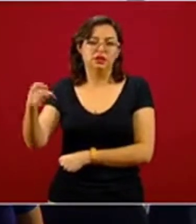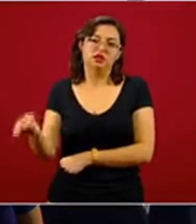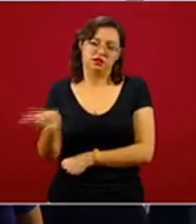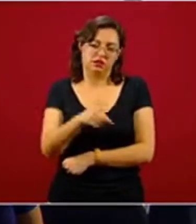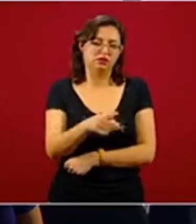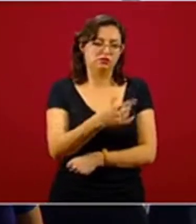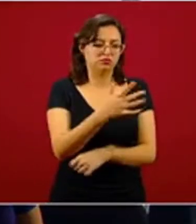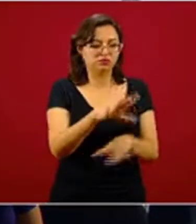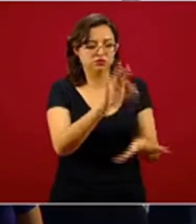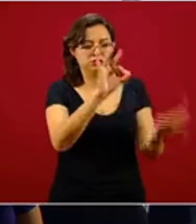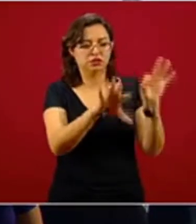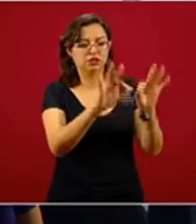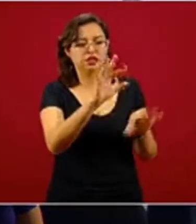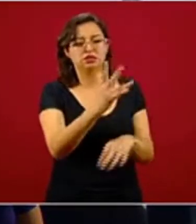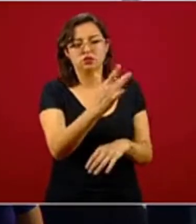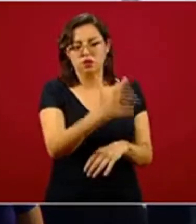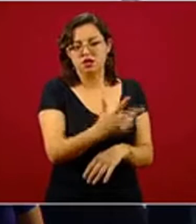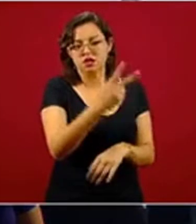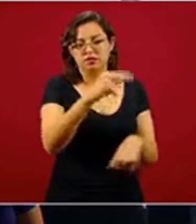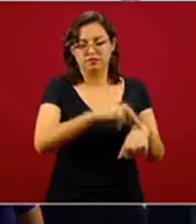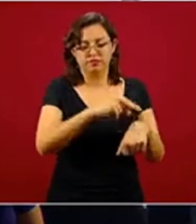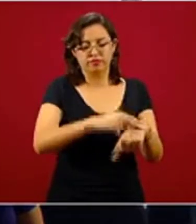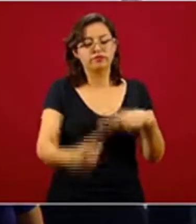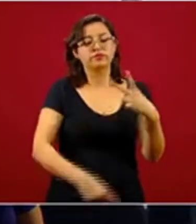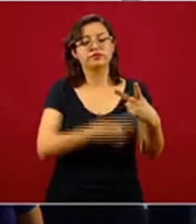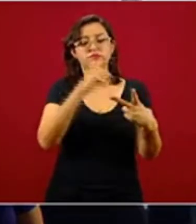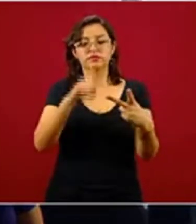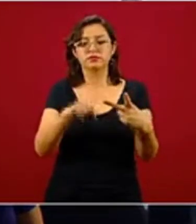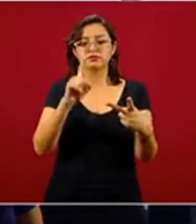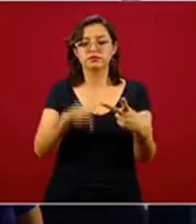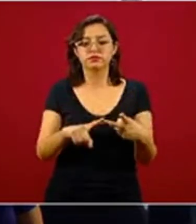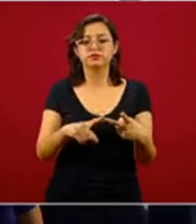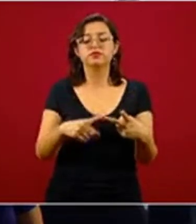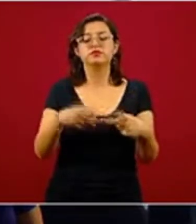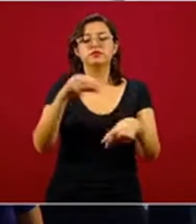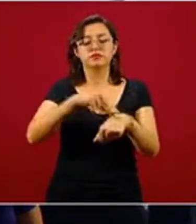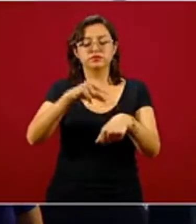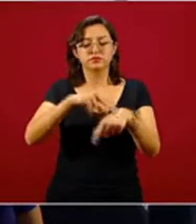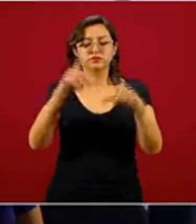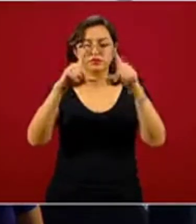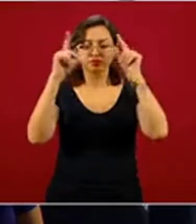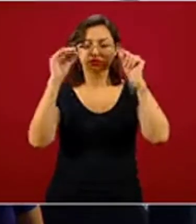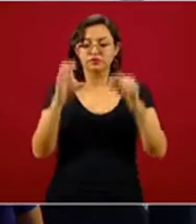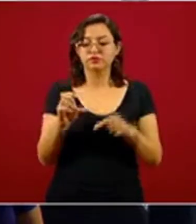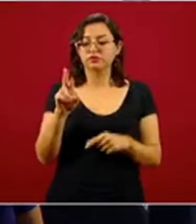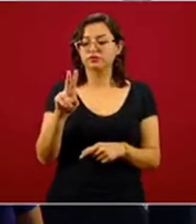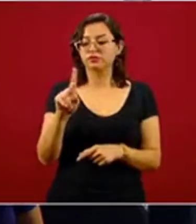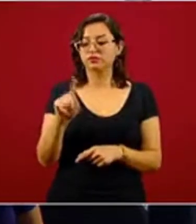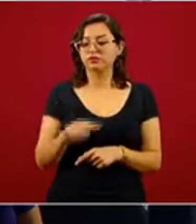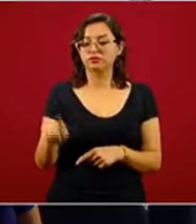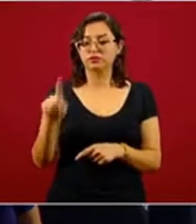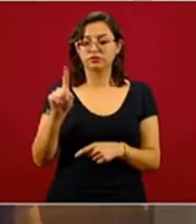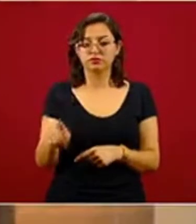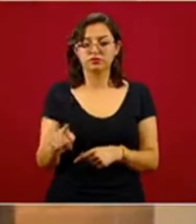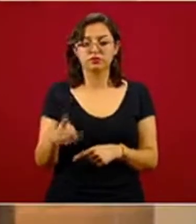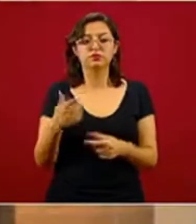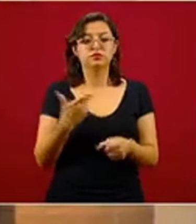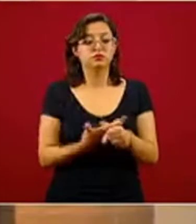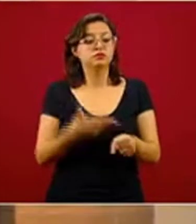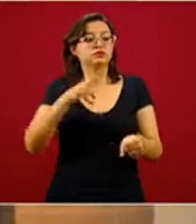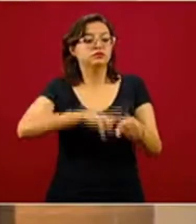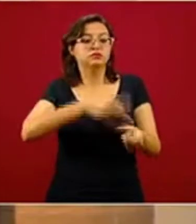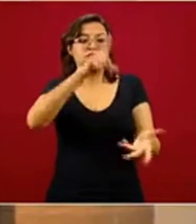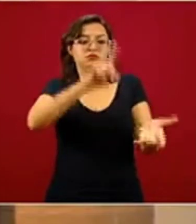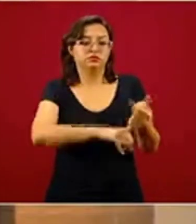se entregaría a 500 médicos y enfermeras, pero en este caso postulados por la comunidad de los hospitales en